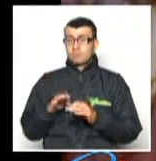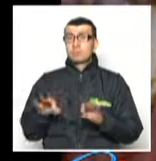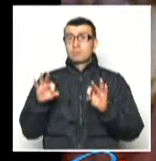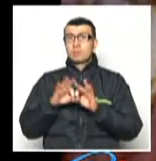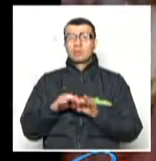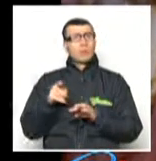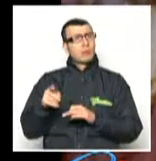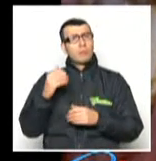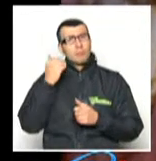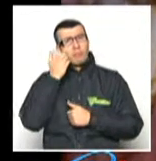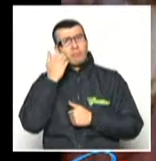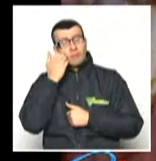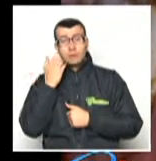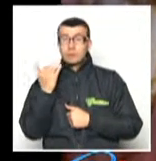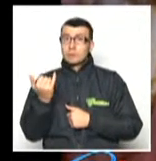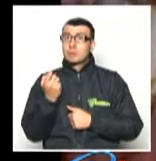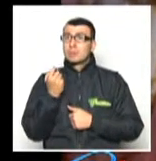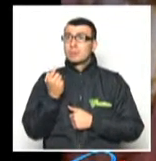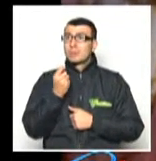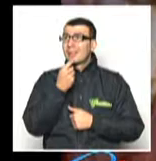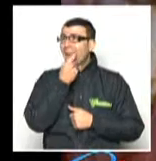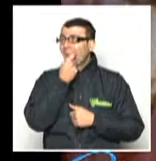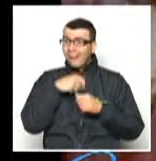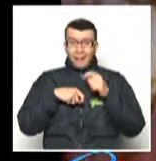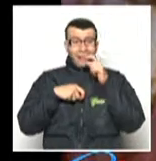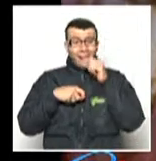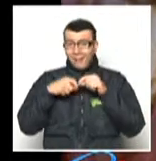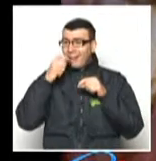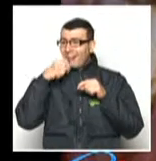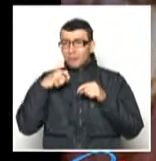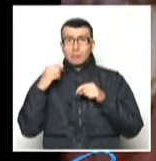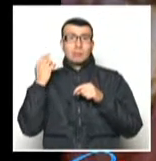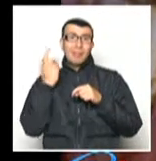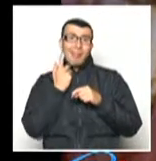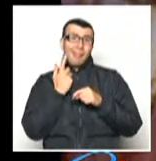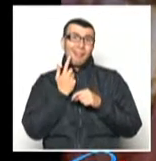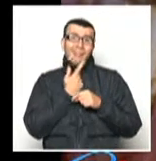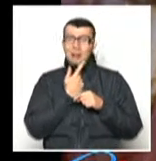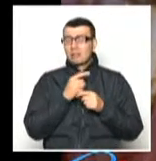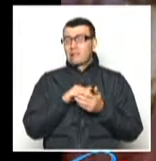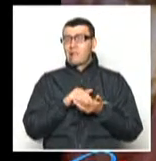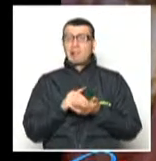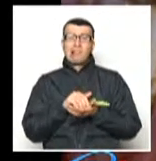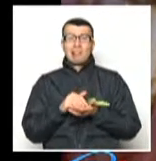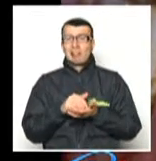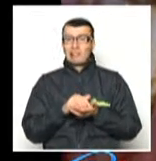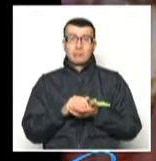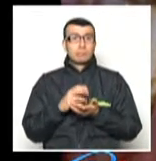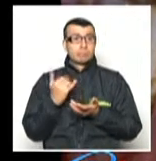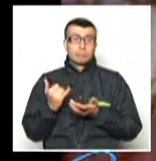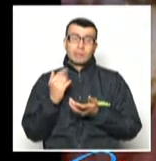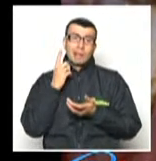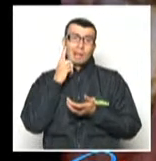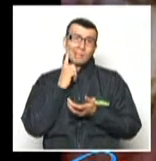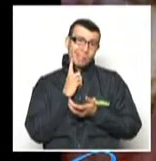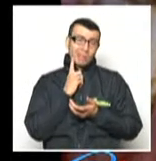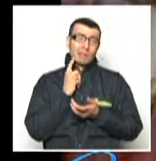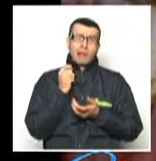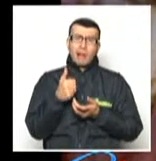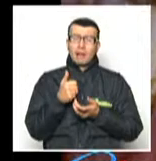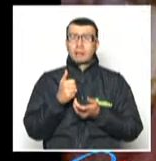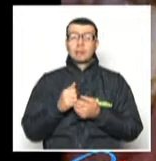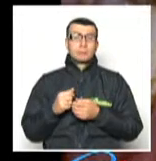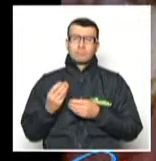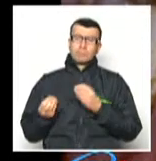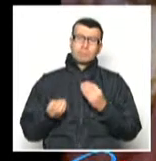tienen periodontitis? Les quedan muy pocos dientes y cuando quedan esos dientes quedan muy mal, quedan muy deteriorados, están salidos del hueso. Entonces, normalmente en estos